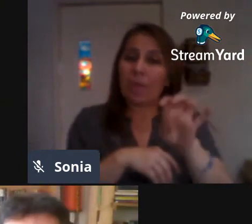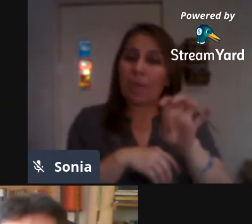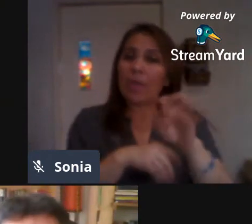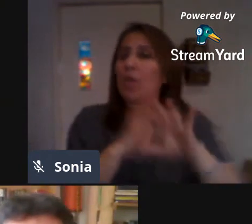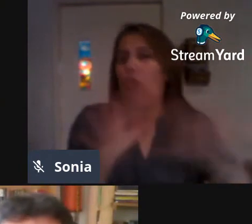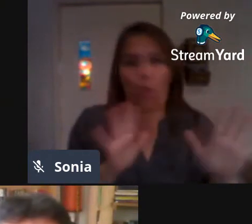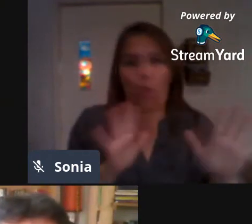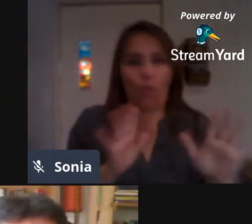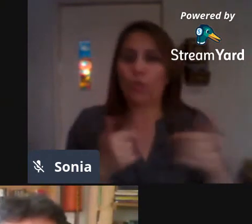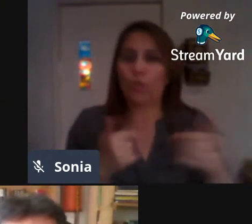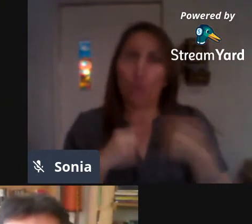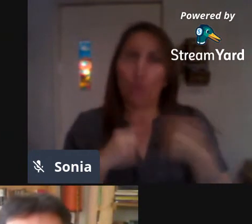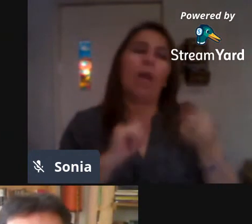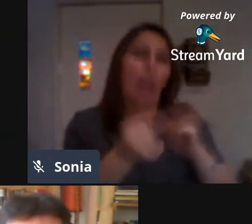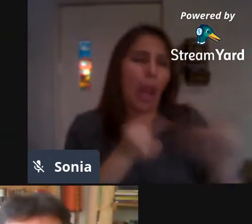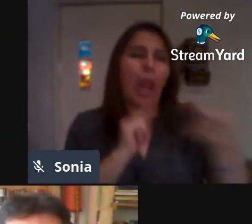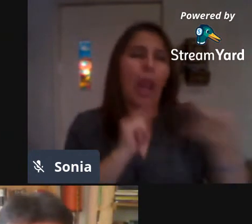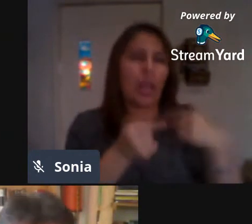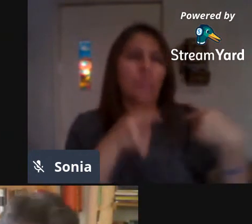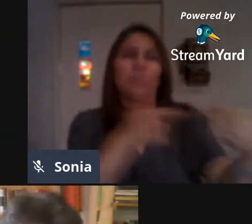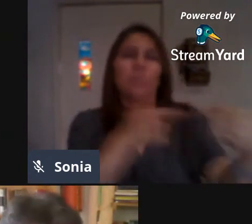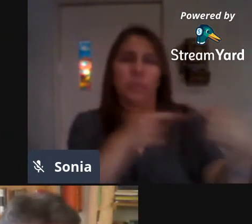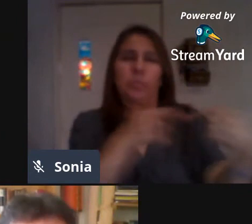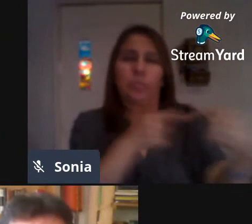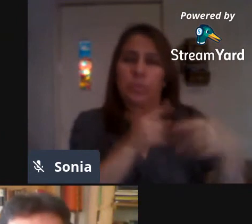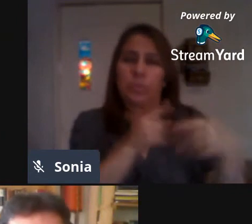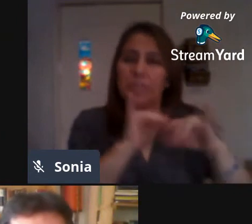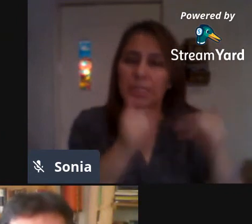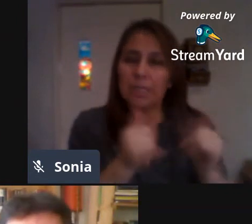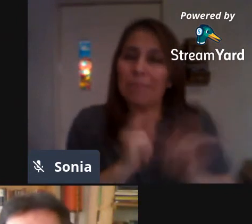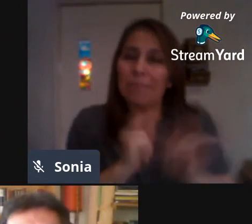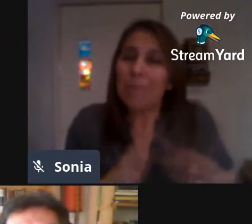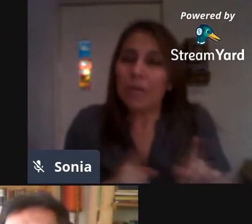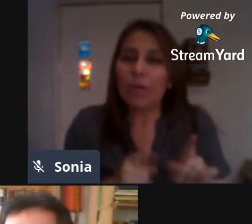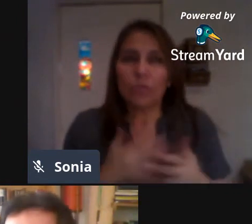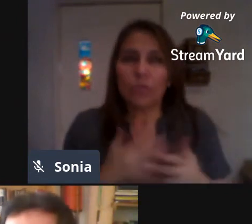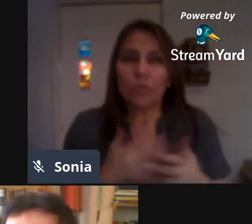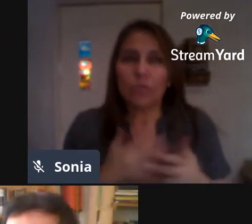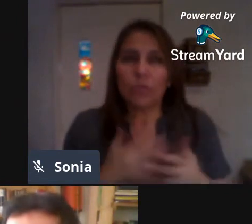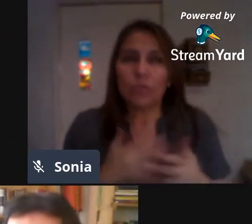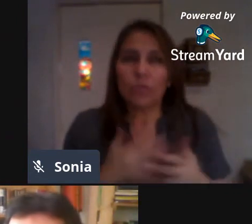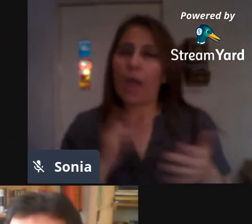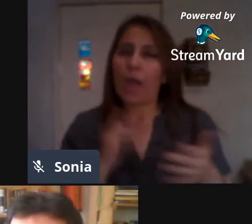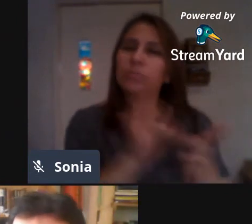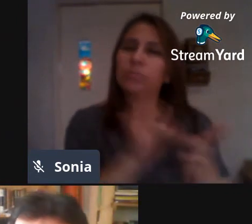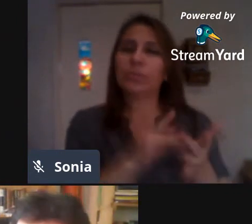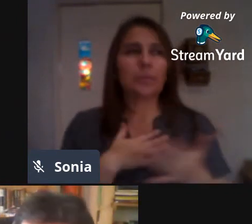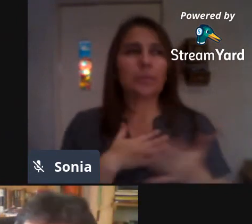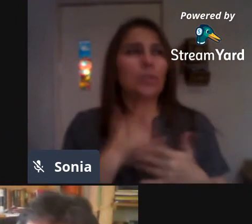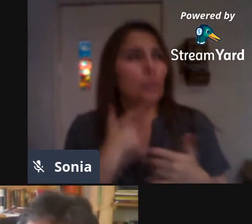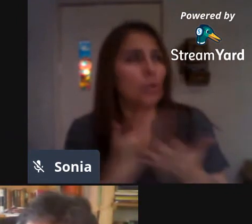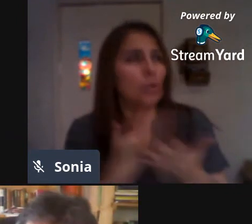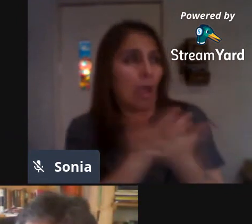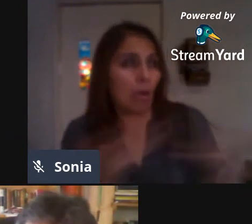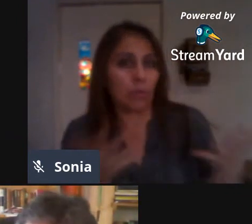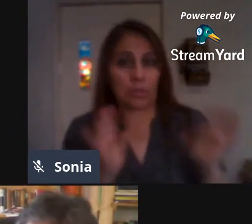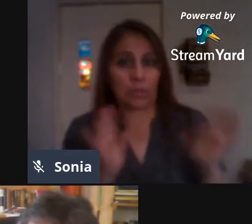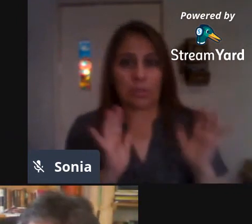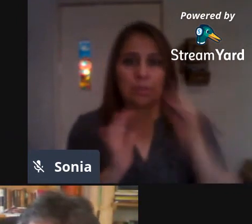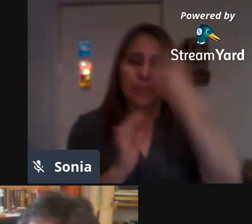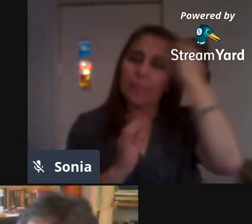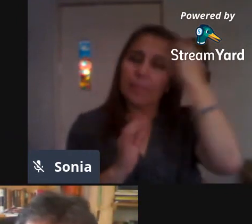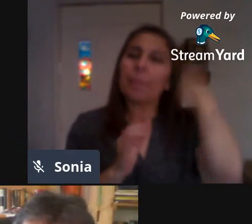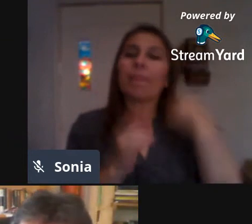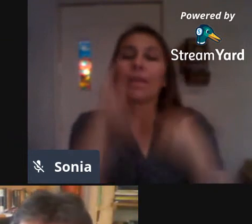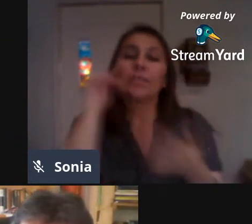entre otras cosas pero había un espíritu allí que deponga va mucho a la ética y yo creo que el el hecho